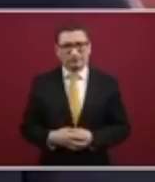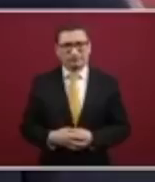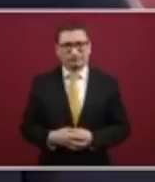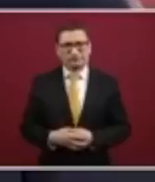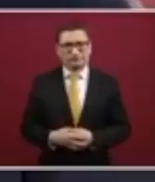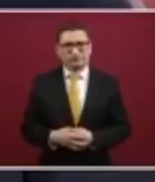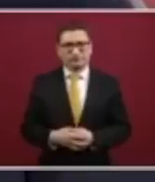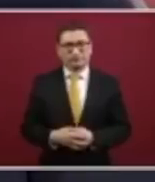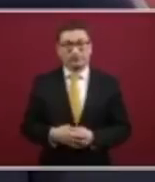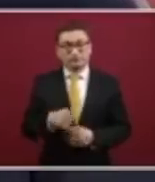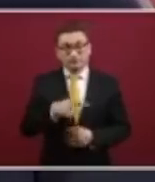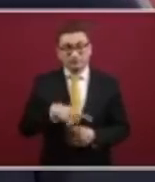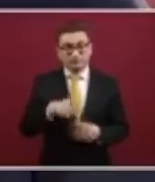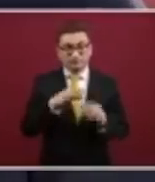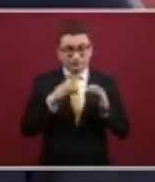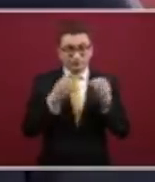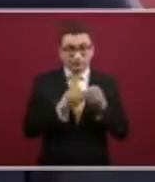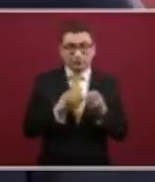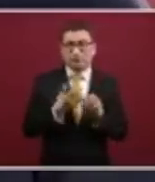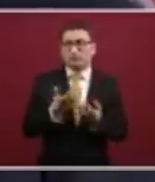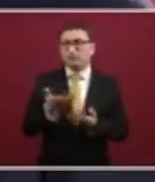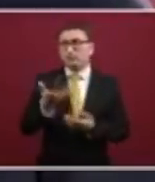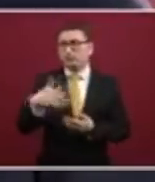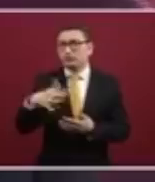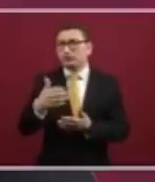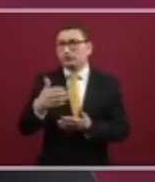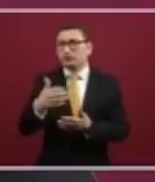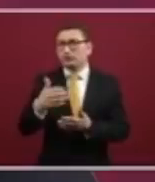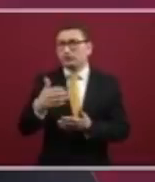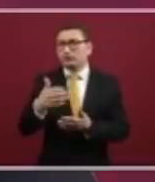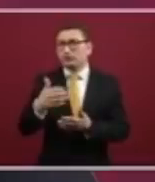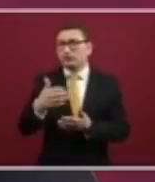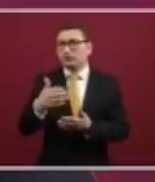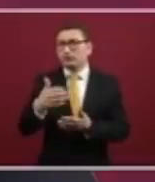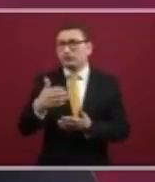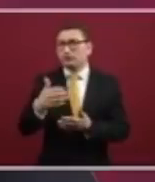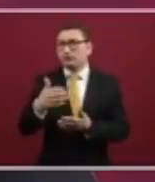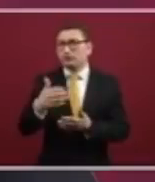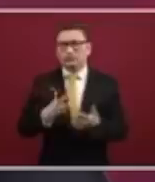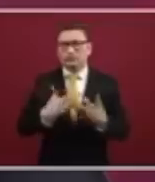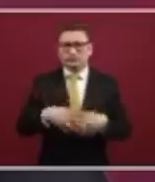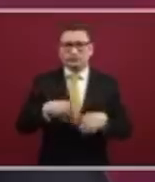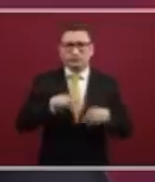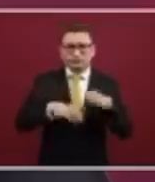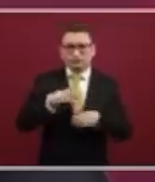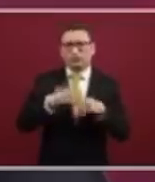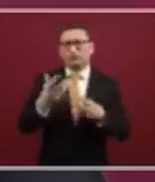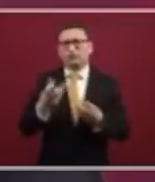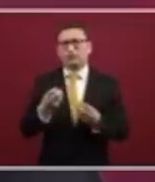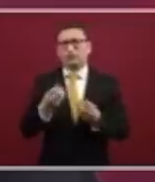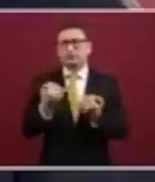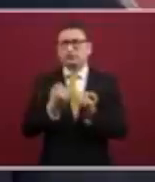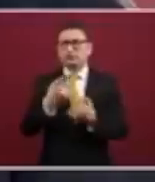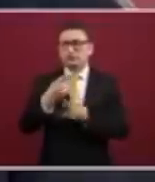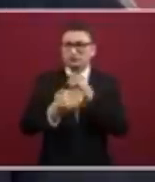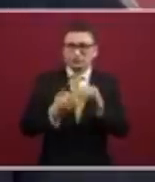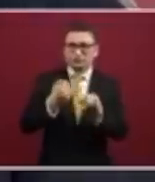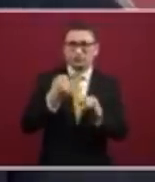financiamiento de empresas, de la sociedad civil, de organismos internacionales,